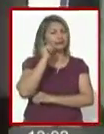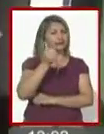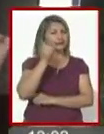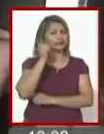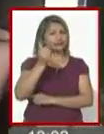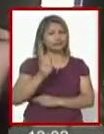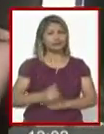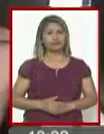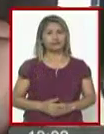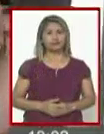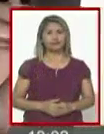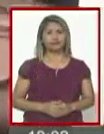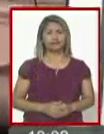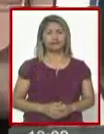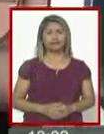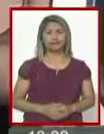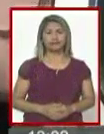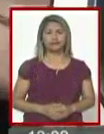los días.